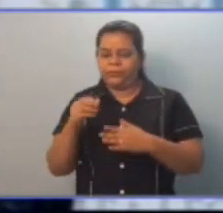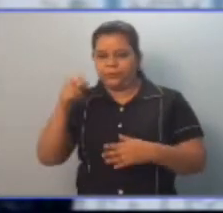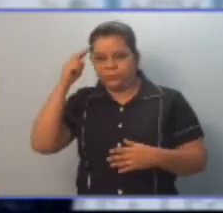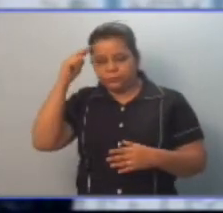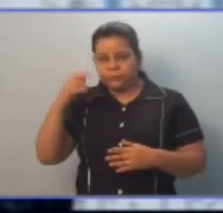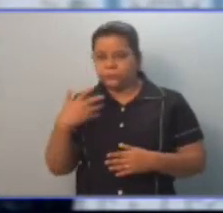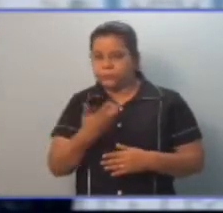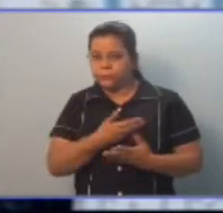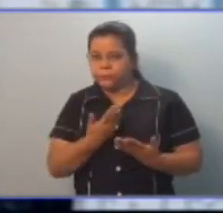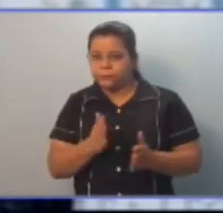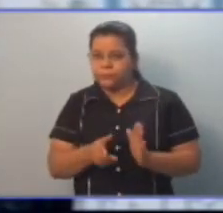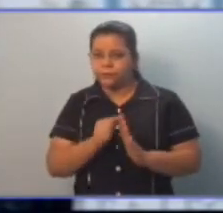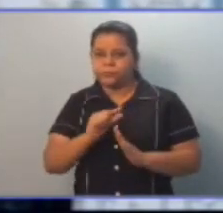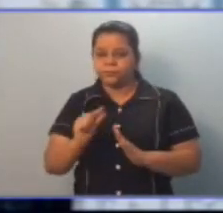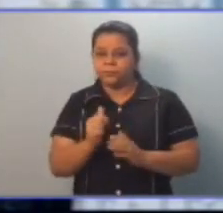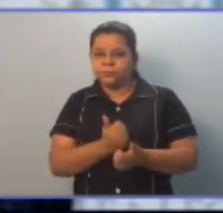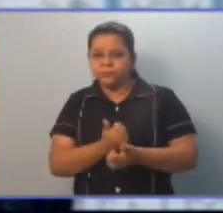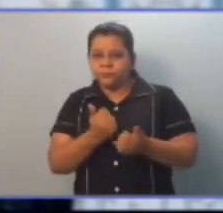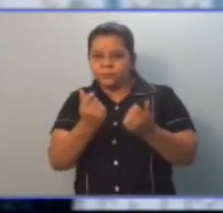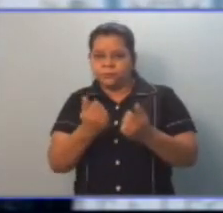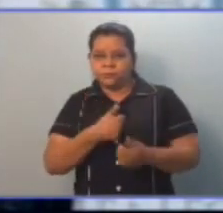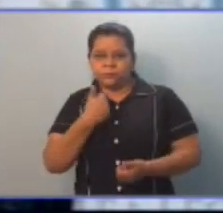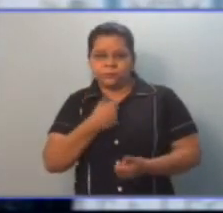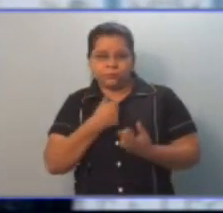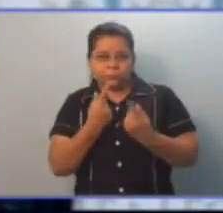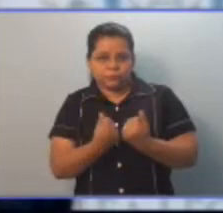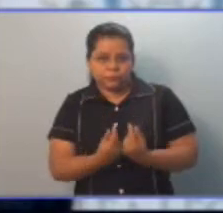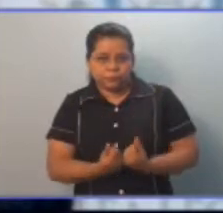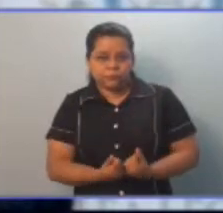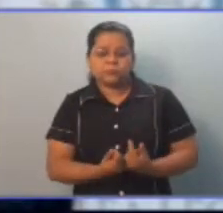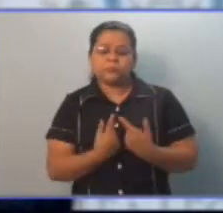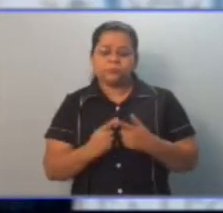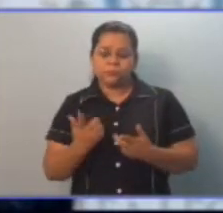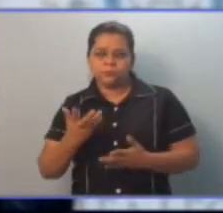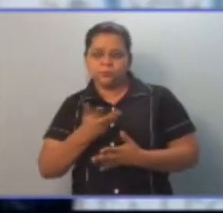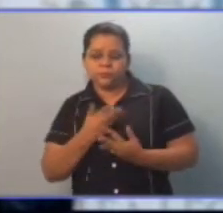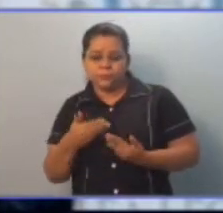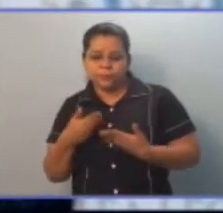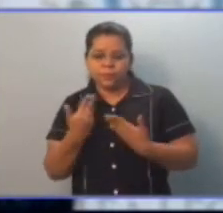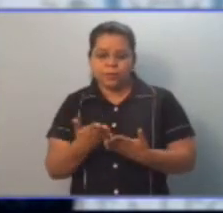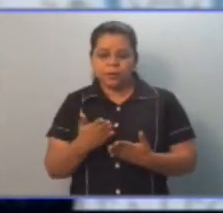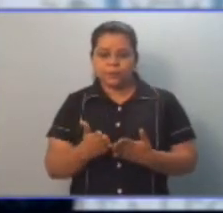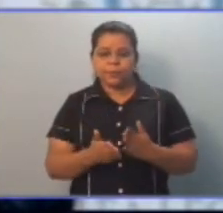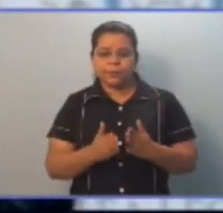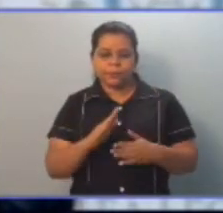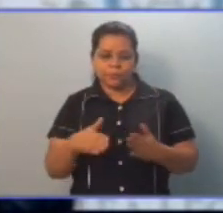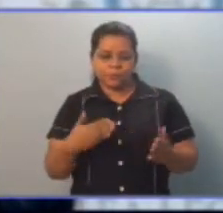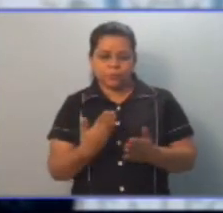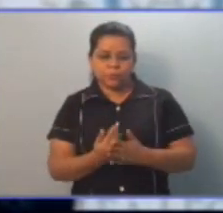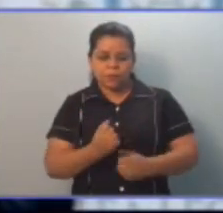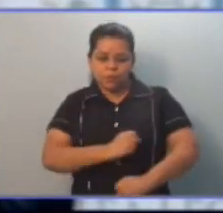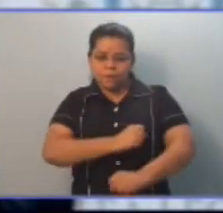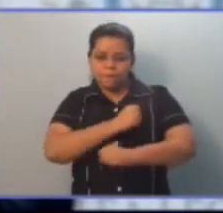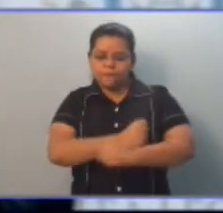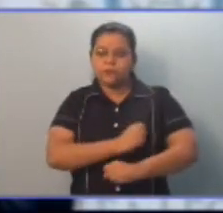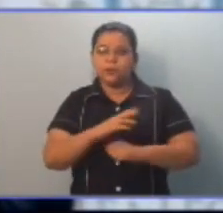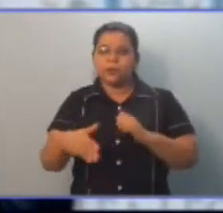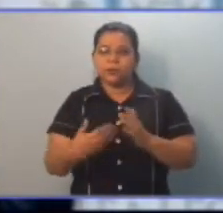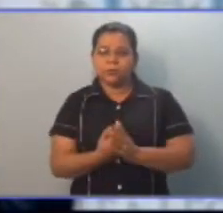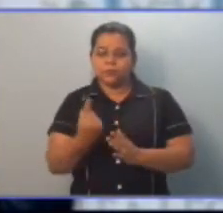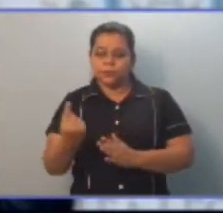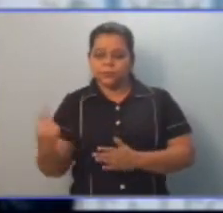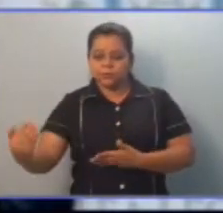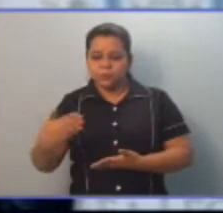vamos a generar un ente autónomo y lo vamos a revertir de esa infranqueabilidad de que las personas que lleguen ahí no